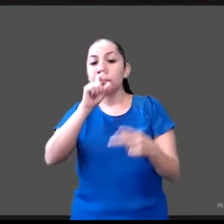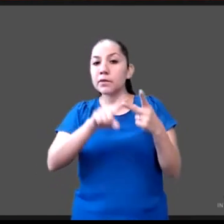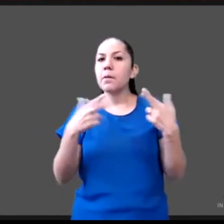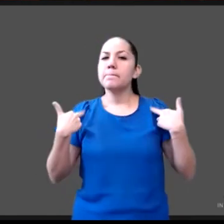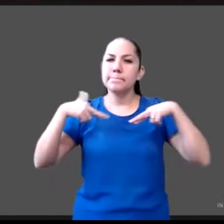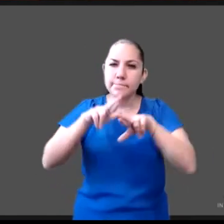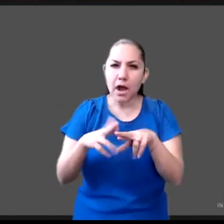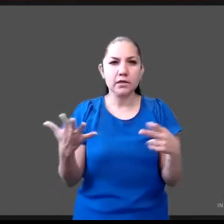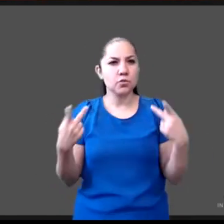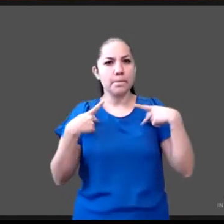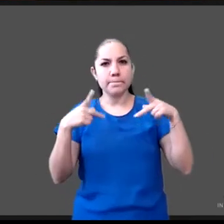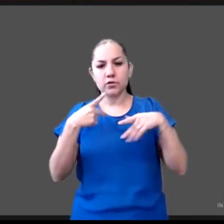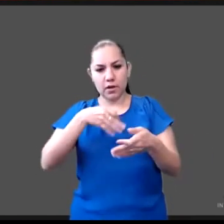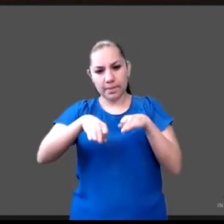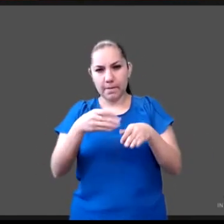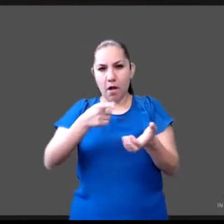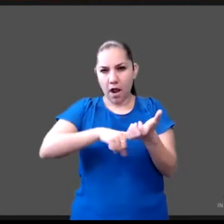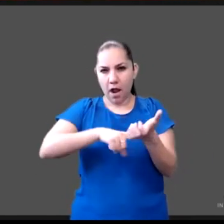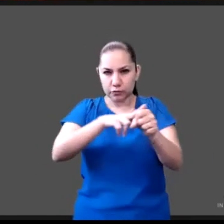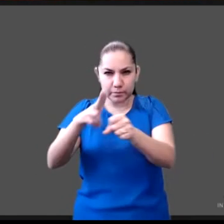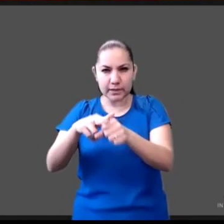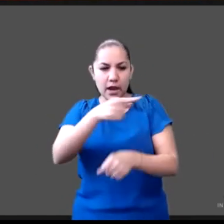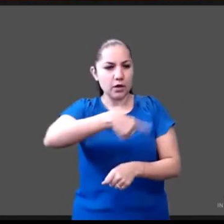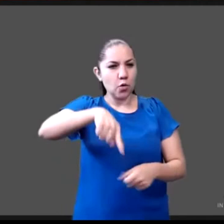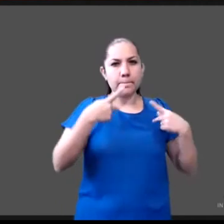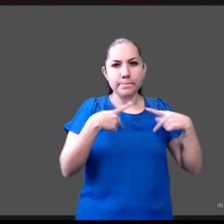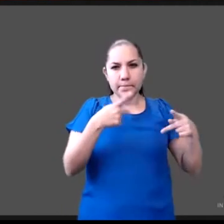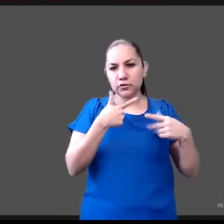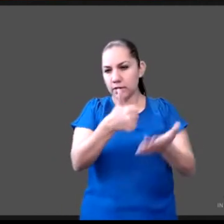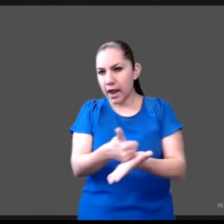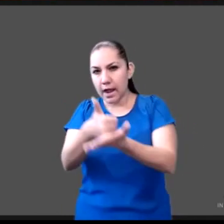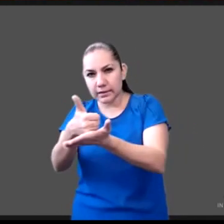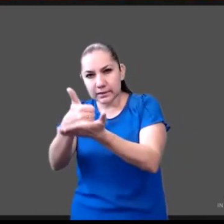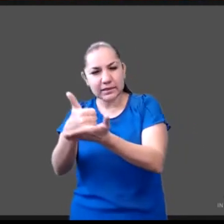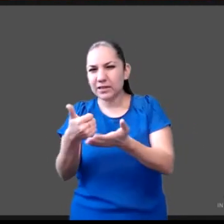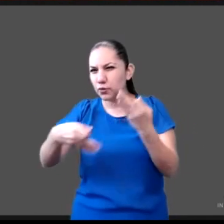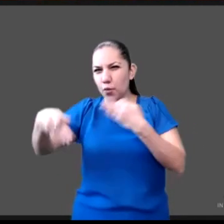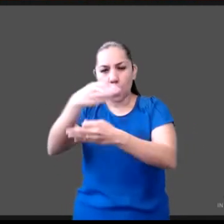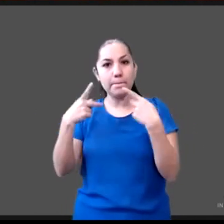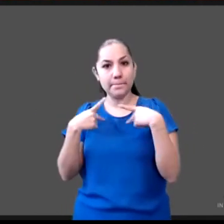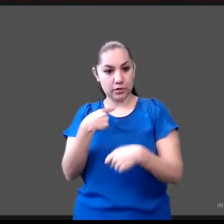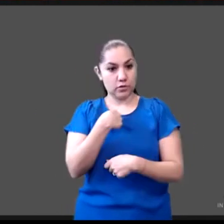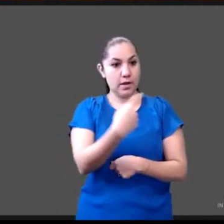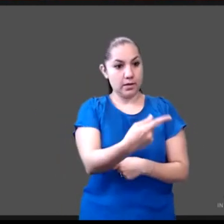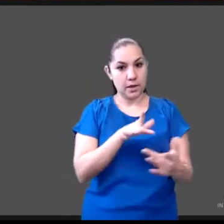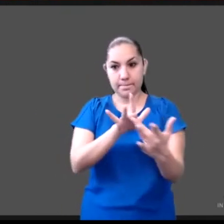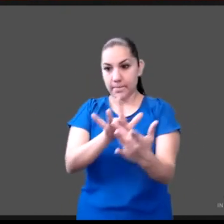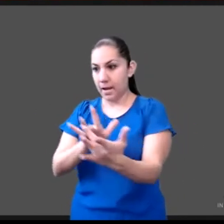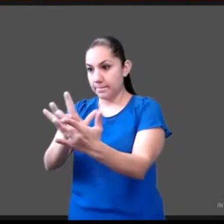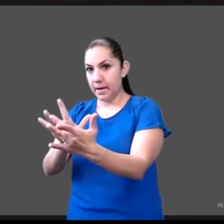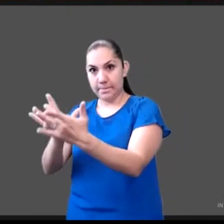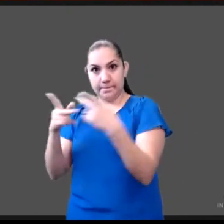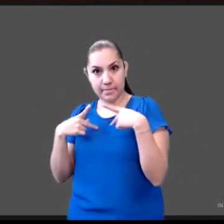y servidores públicos de primer contacto, tenemos que formar habilidades de consejería y acompañamiento, ¿no? Digamos, en estos